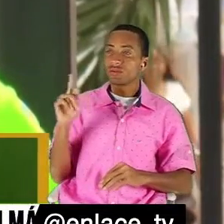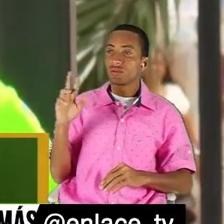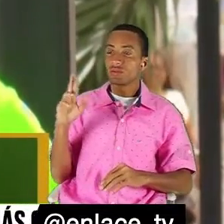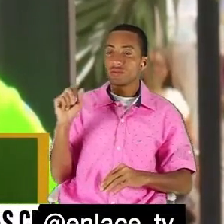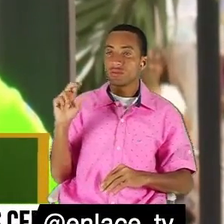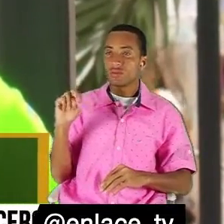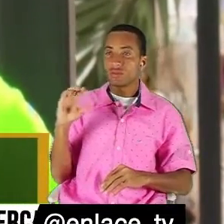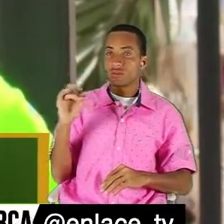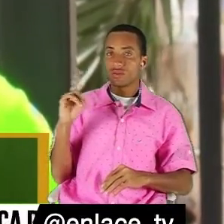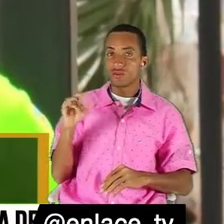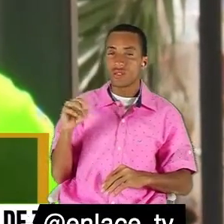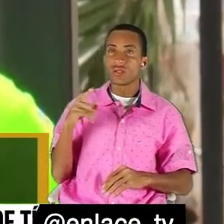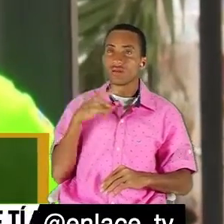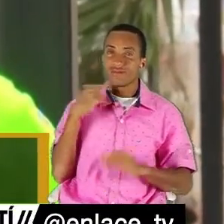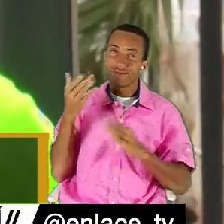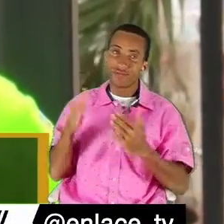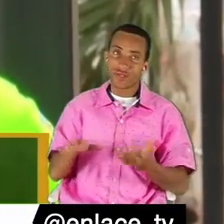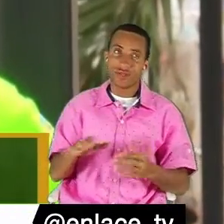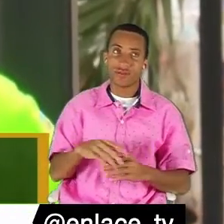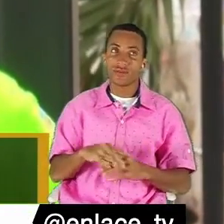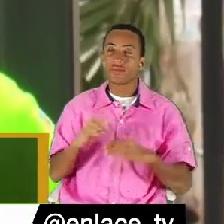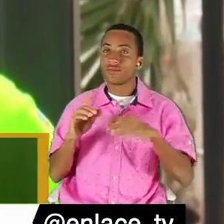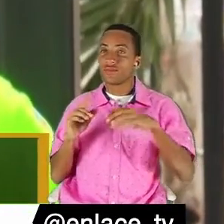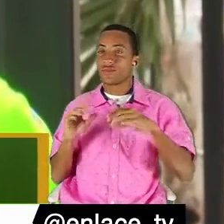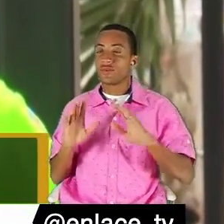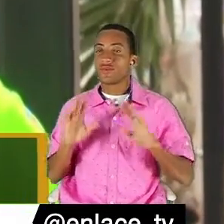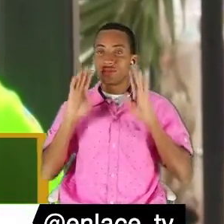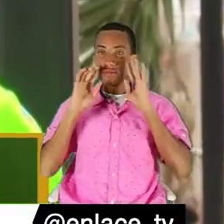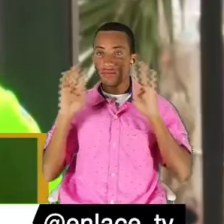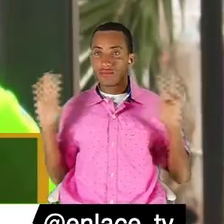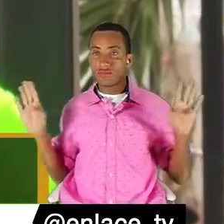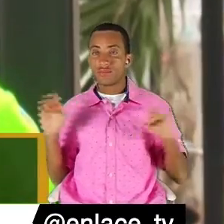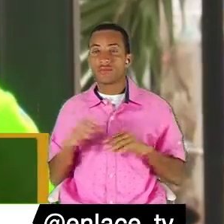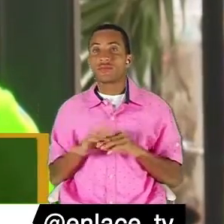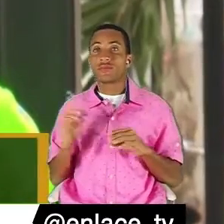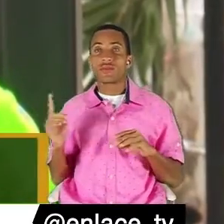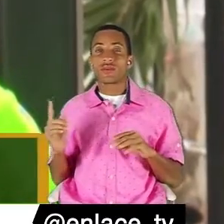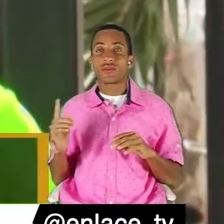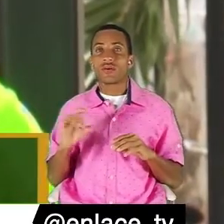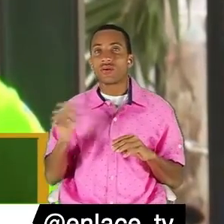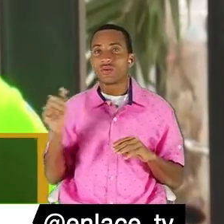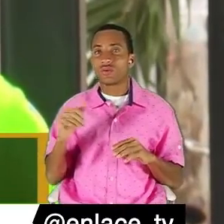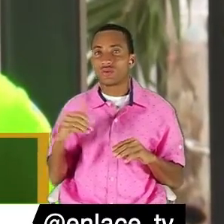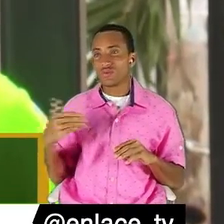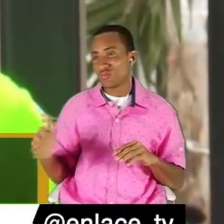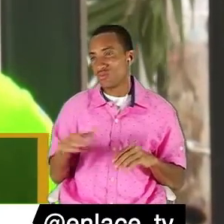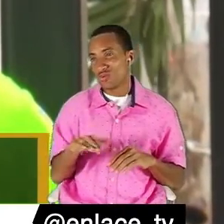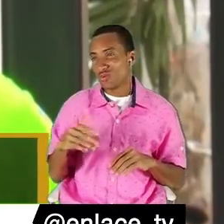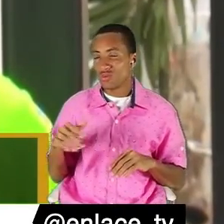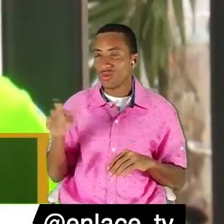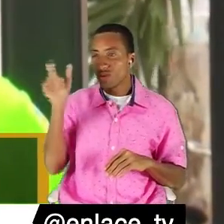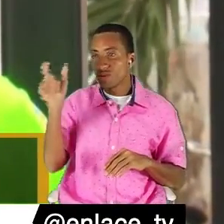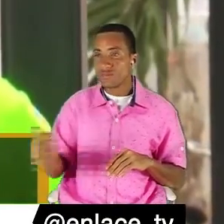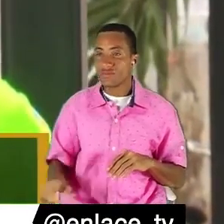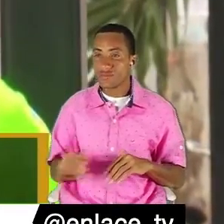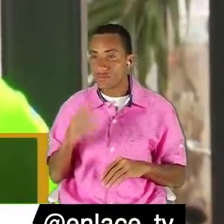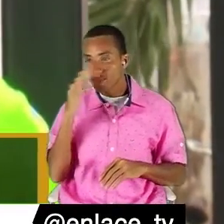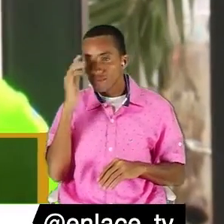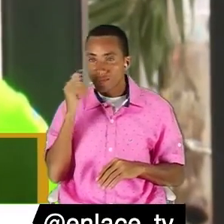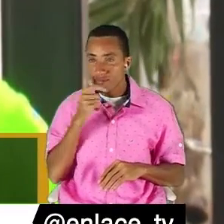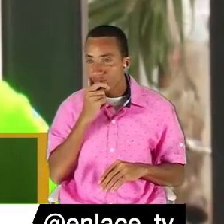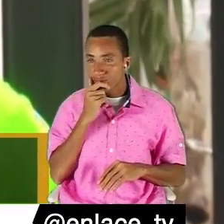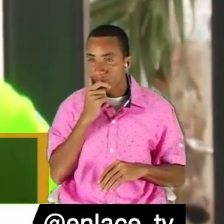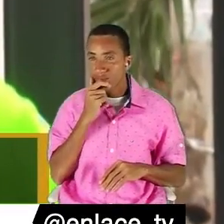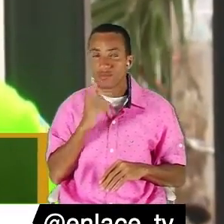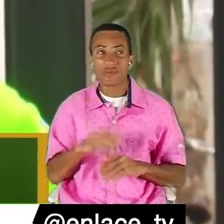paz descanse, yo formo la barrera y me voló la barrera y el jugador, todo jugador que lee la jugada, yo la leí y